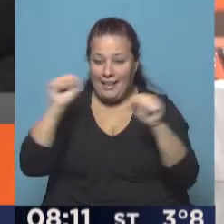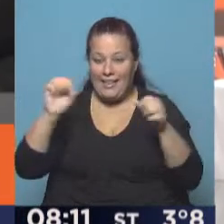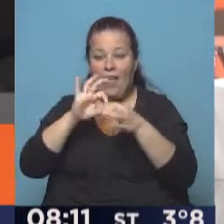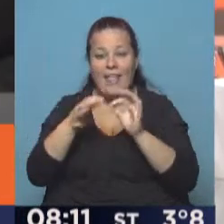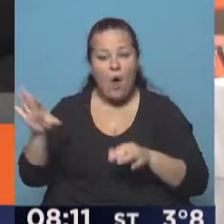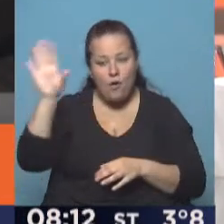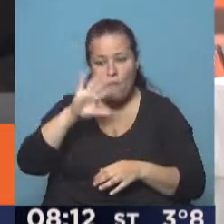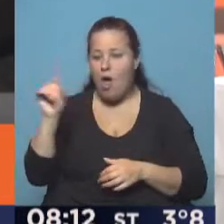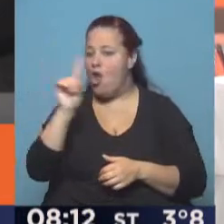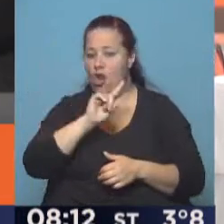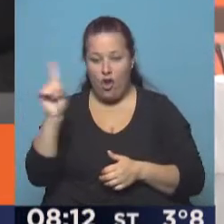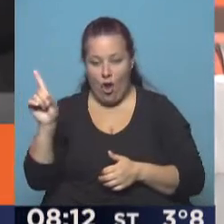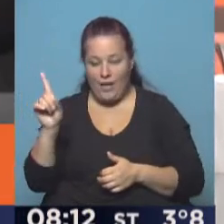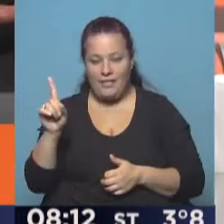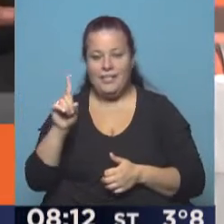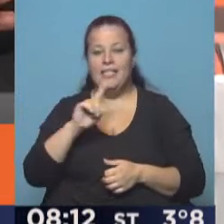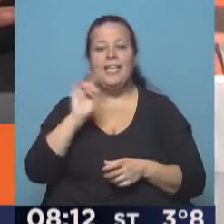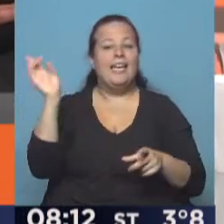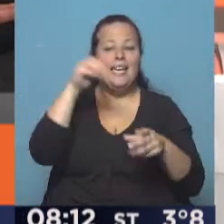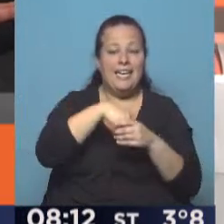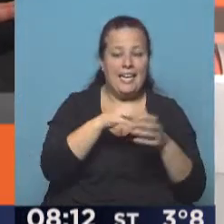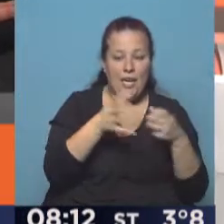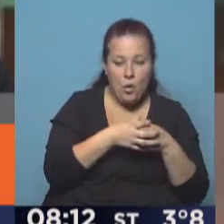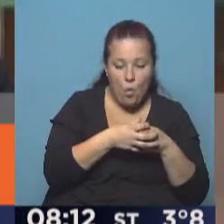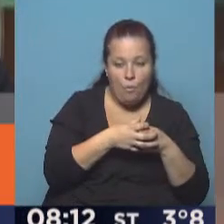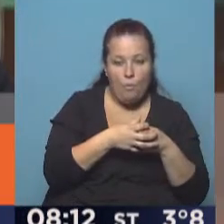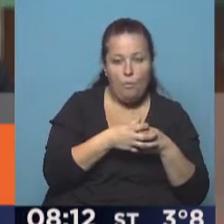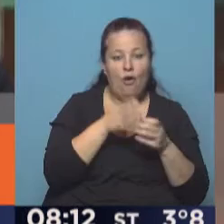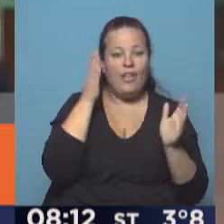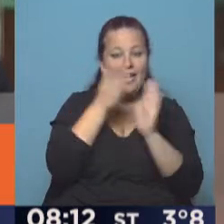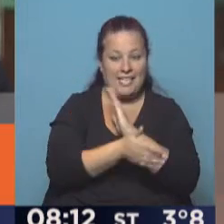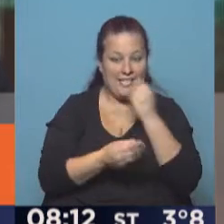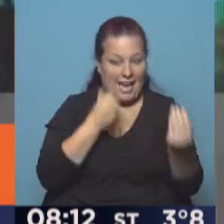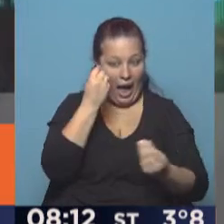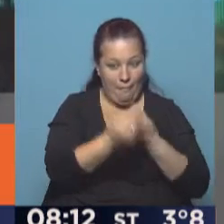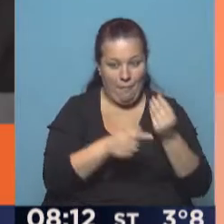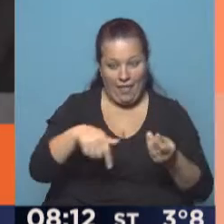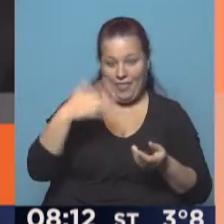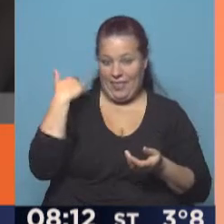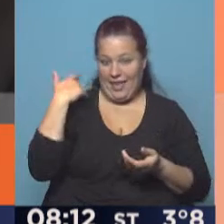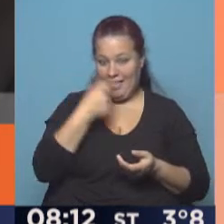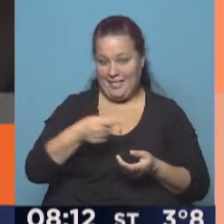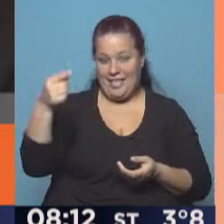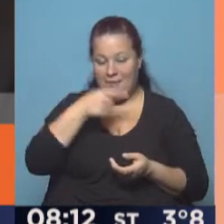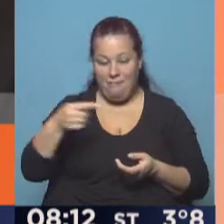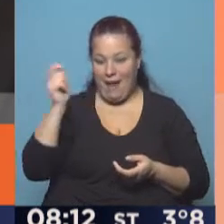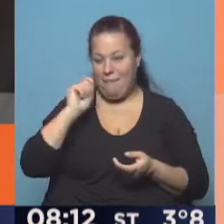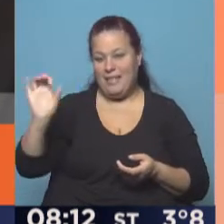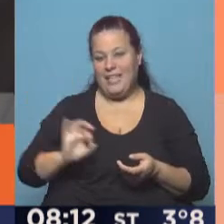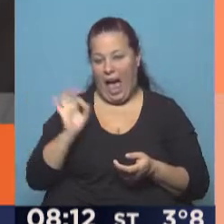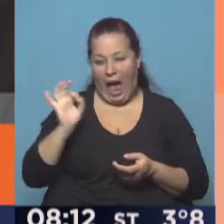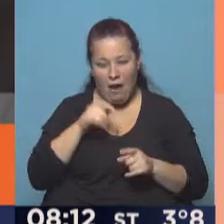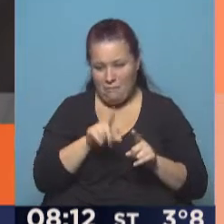Europa no eran ni formaban parte de los refugiados de estas últimas semanas, meses y